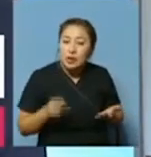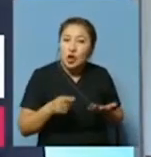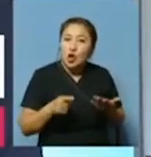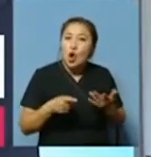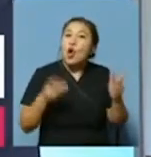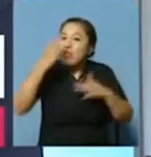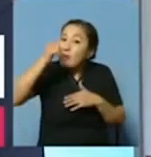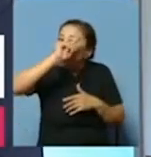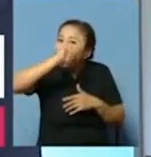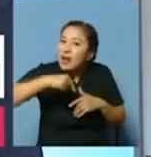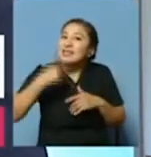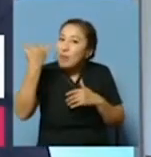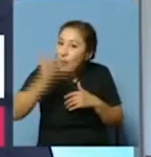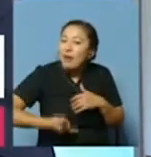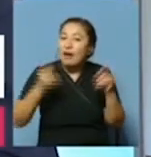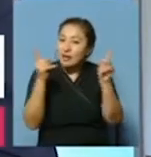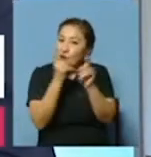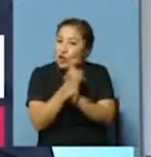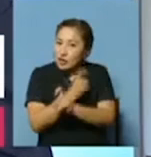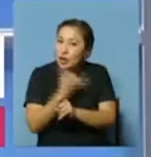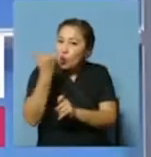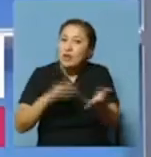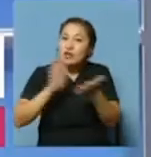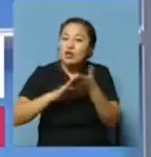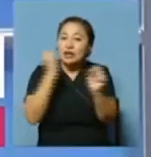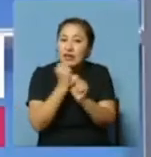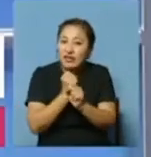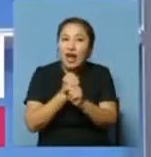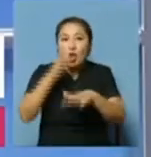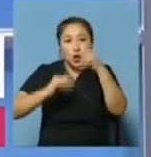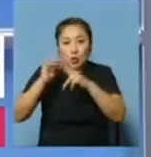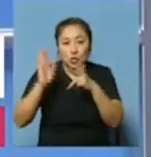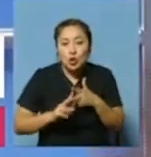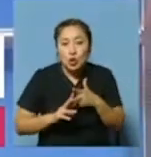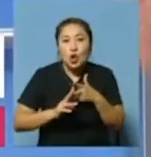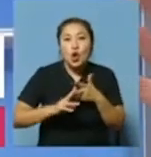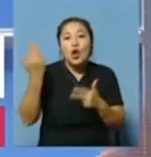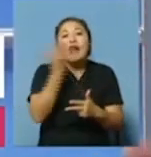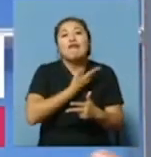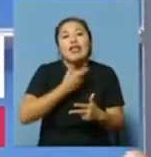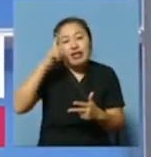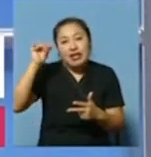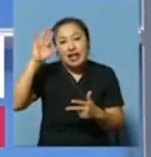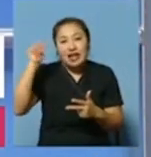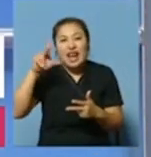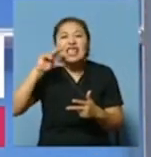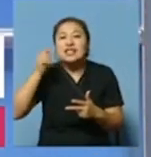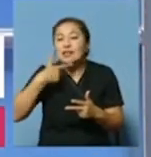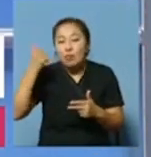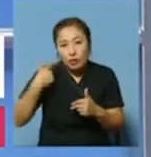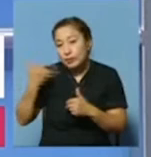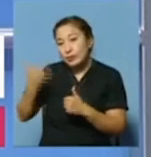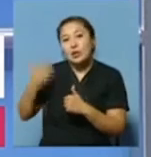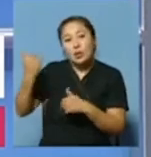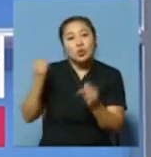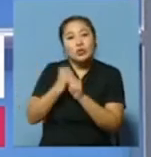a generar polémica seguramente que tienen que ver con el empleo con infraestructura el federalismo de qué estaba hablando vamos a